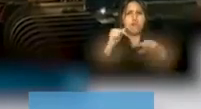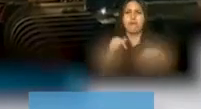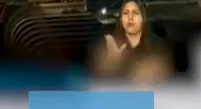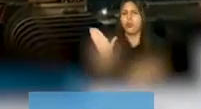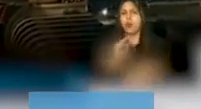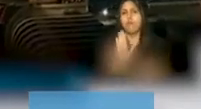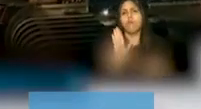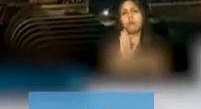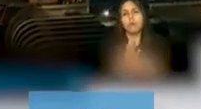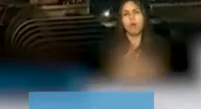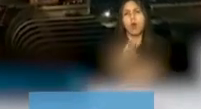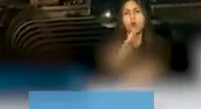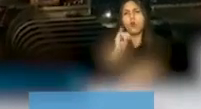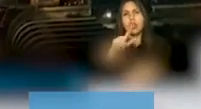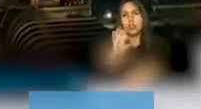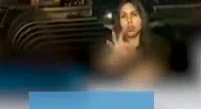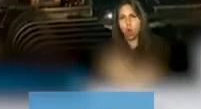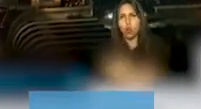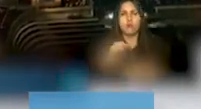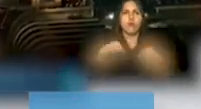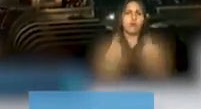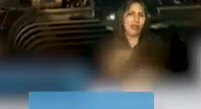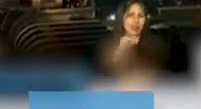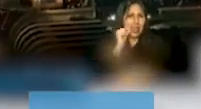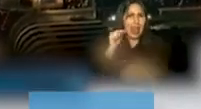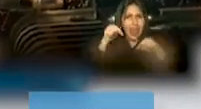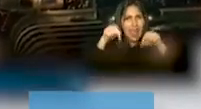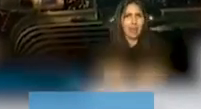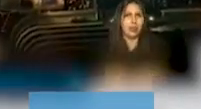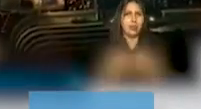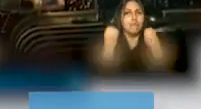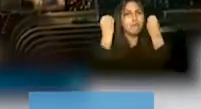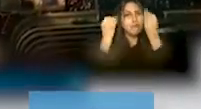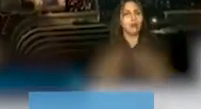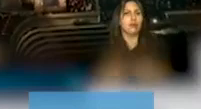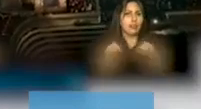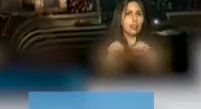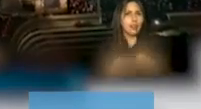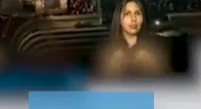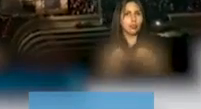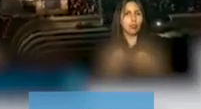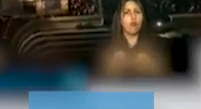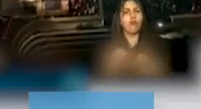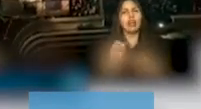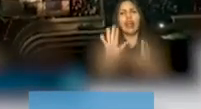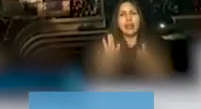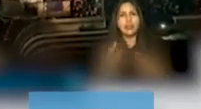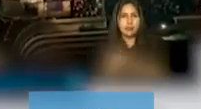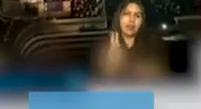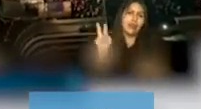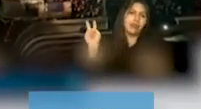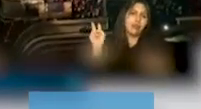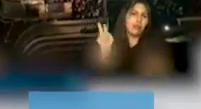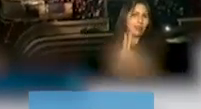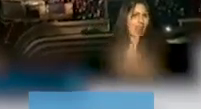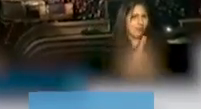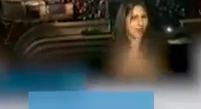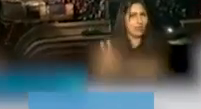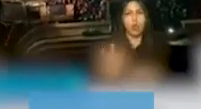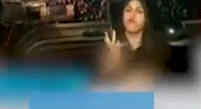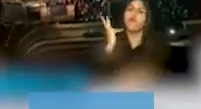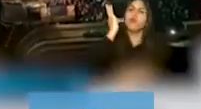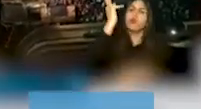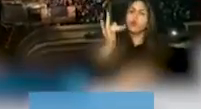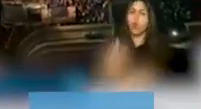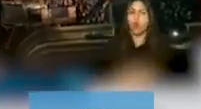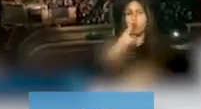cortadora, motosierra del papá, de la calle Pou, como que va a terminar con una cantidad de beneficios